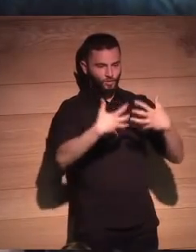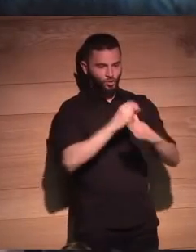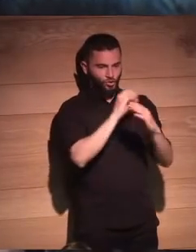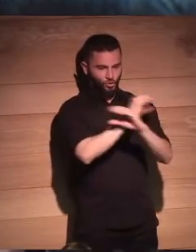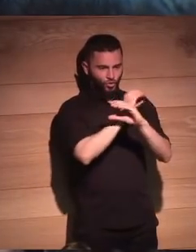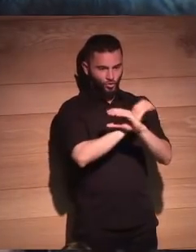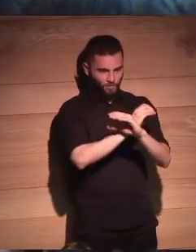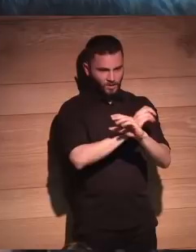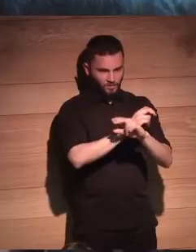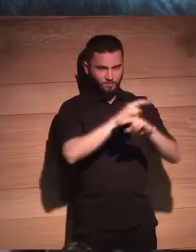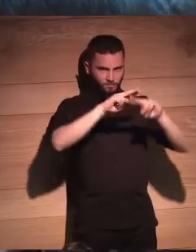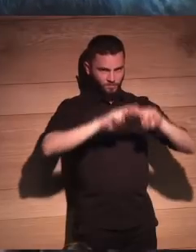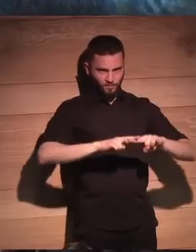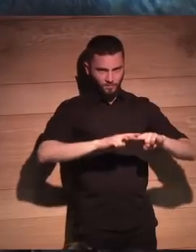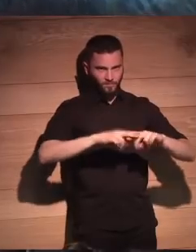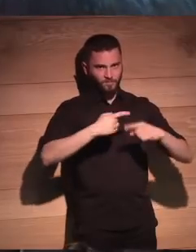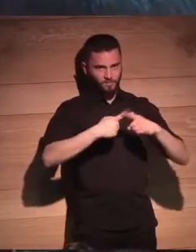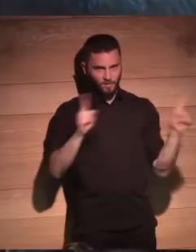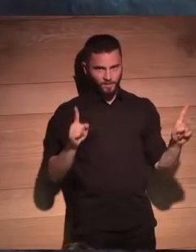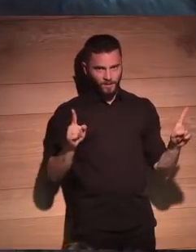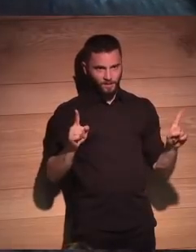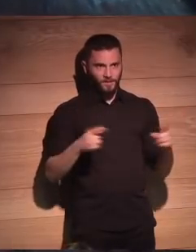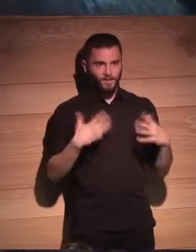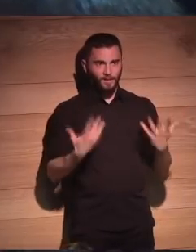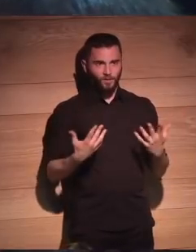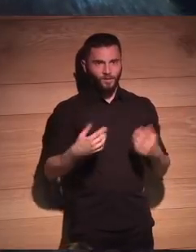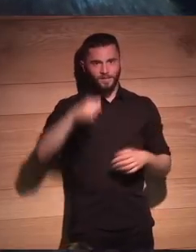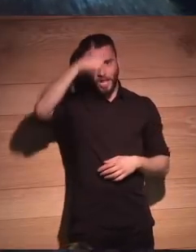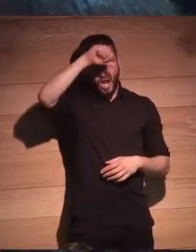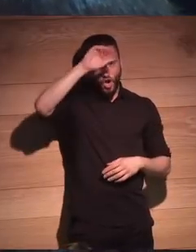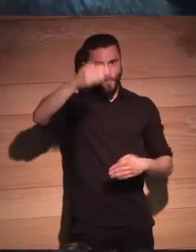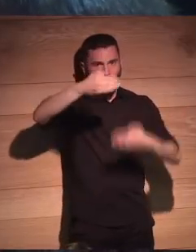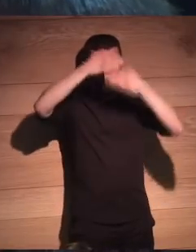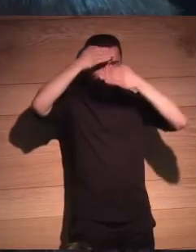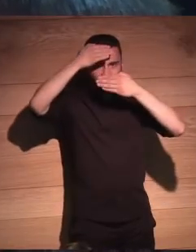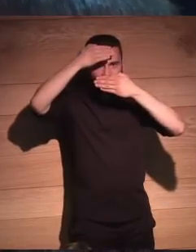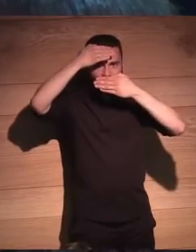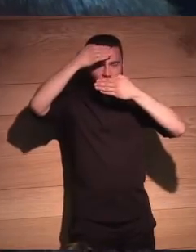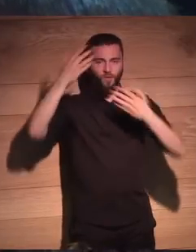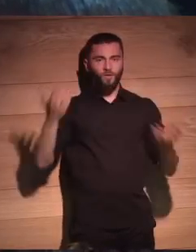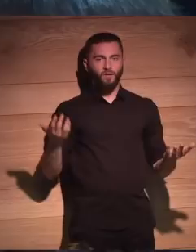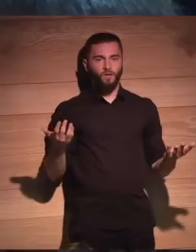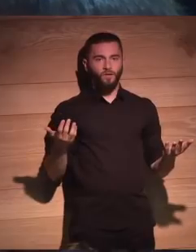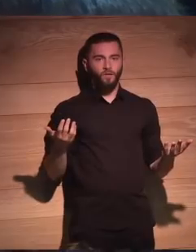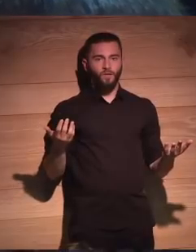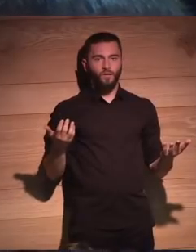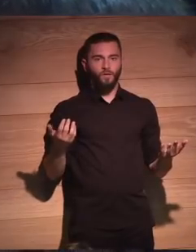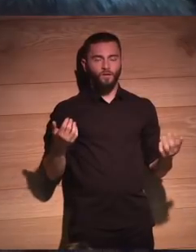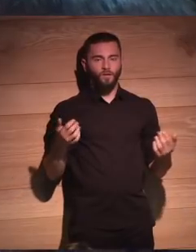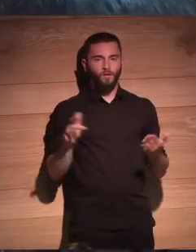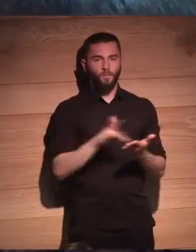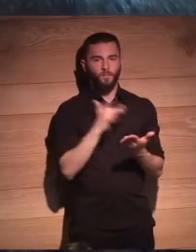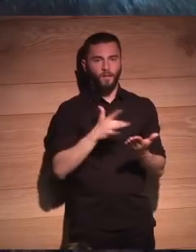comic strips, ¿no? Es diferente, sino que es diferente. Y el hombre enmascarado figura tanto en las páginas diarias como en